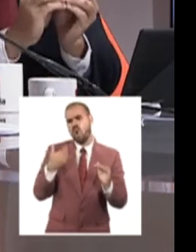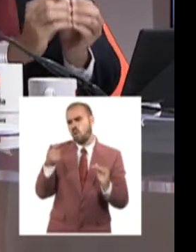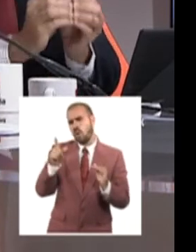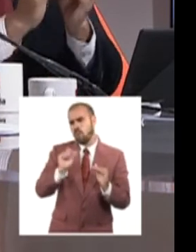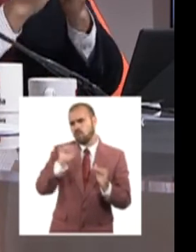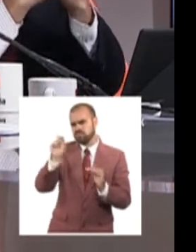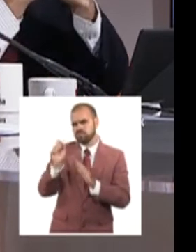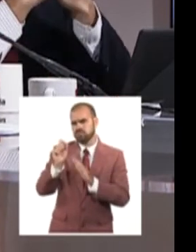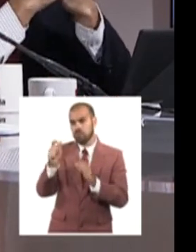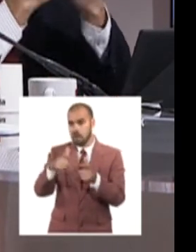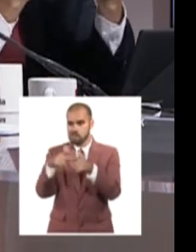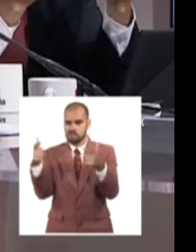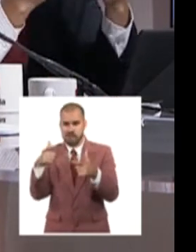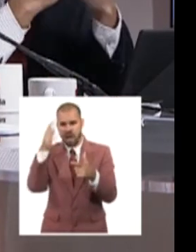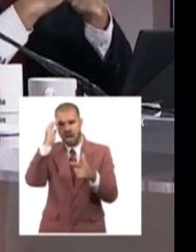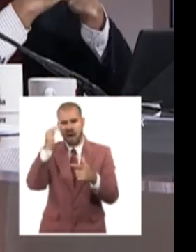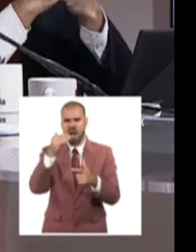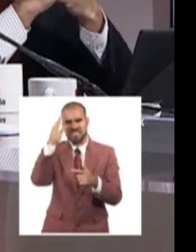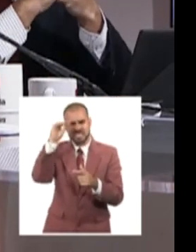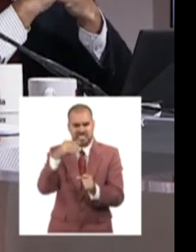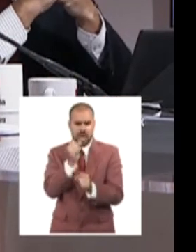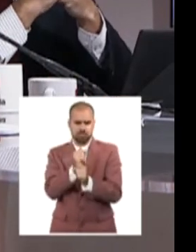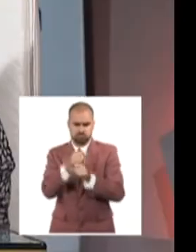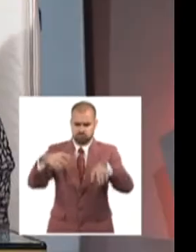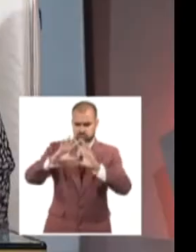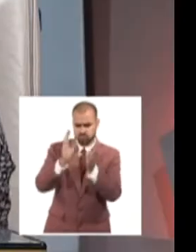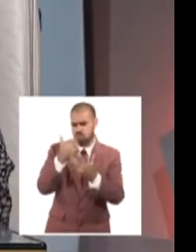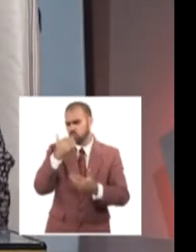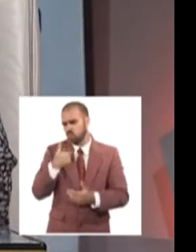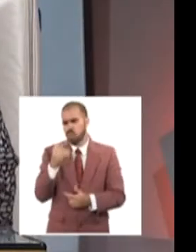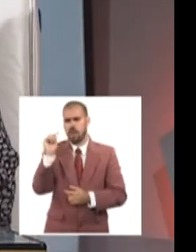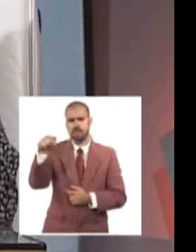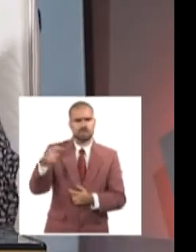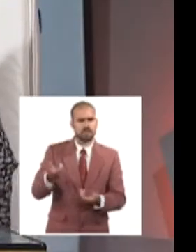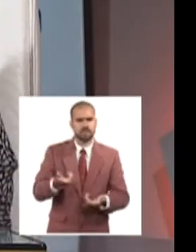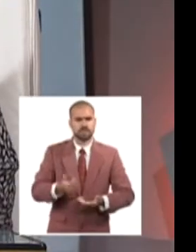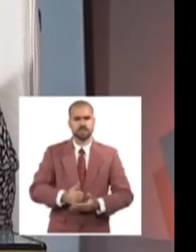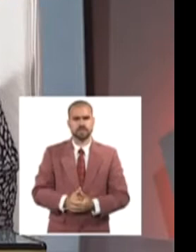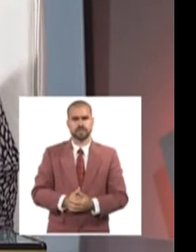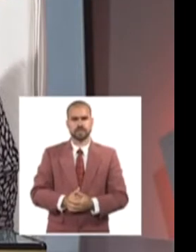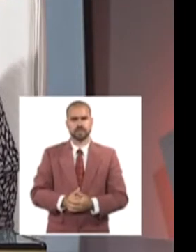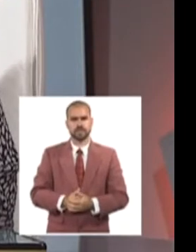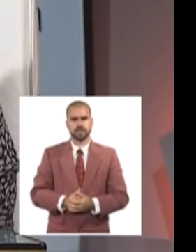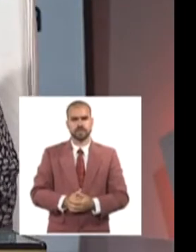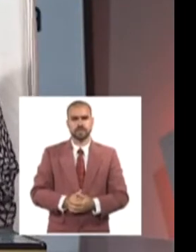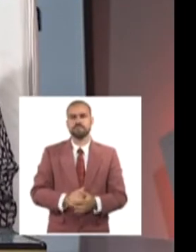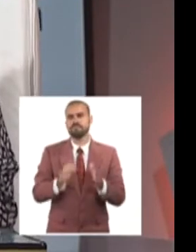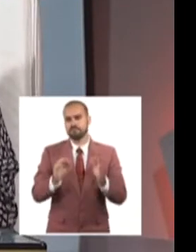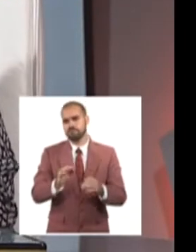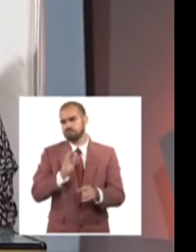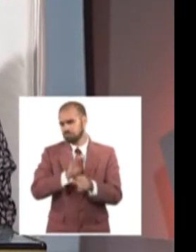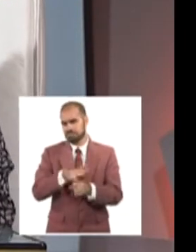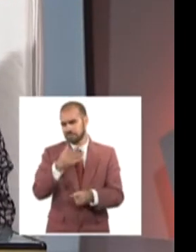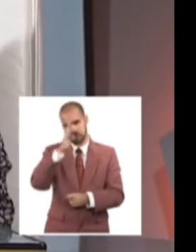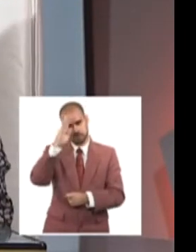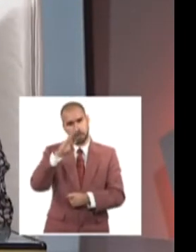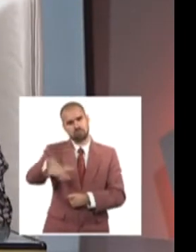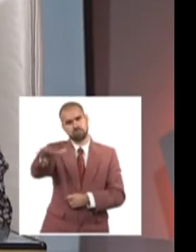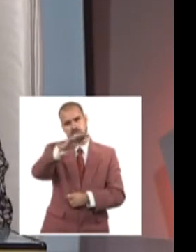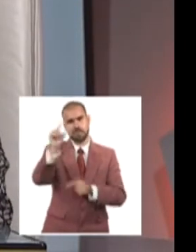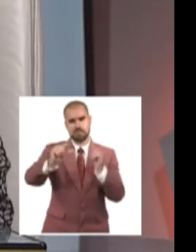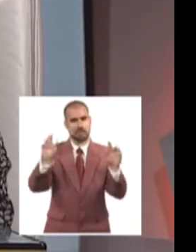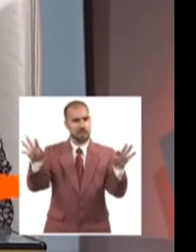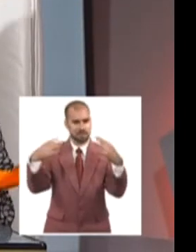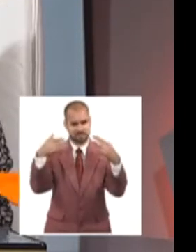que han incidido en esta en esta realidad vamos a decir bueno libera un saludo para ti y para toda la audiencia de la mesa redonda